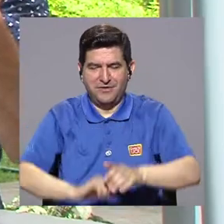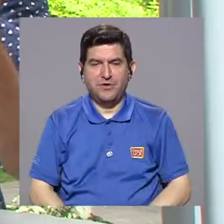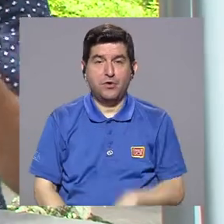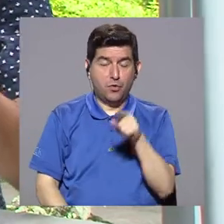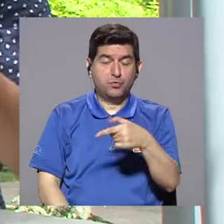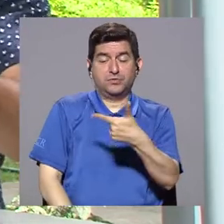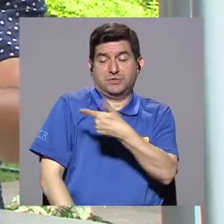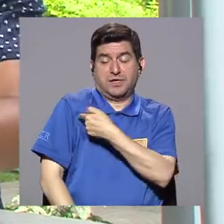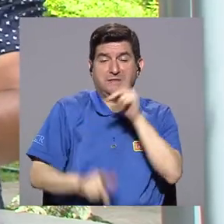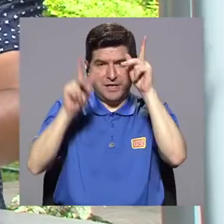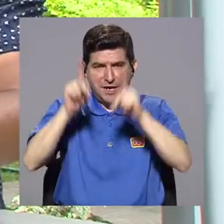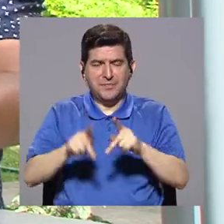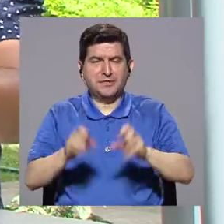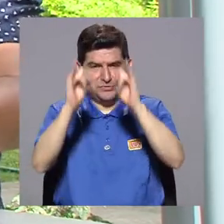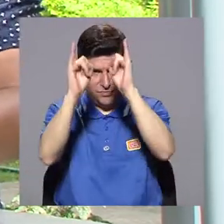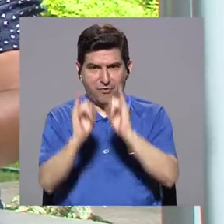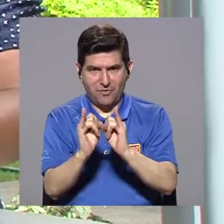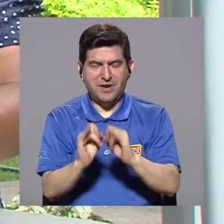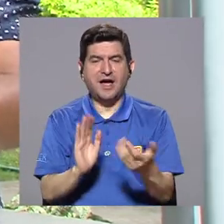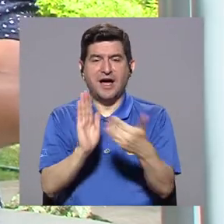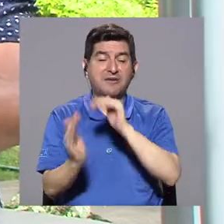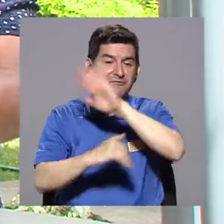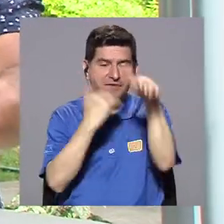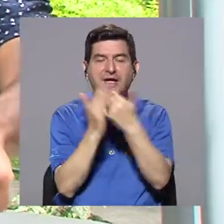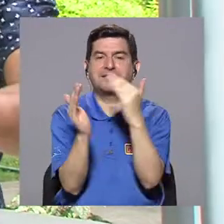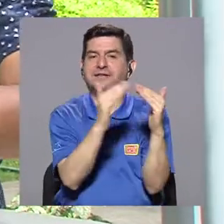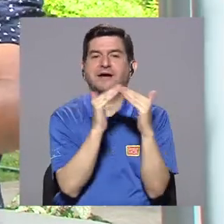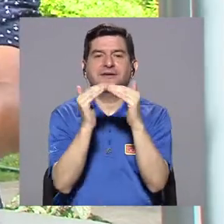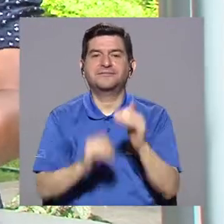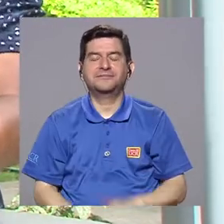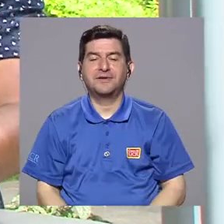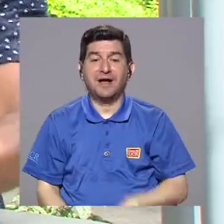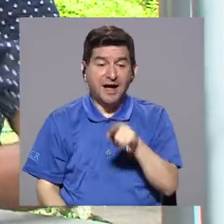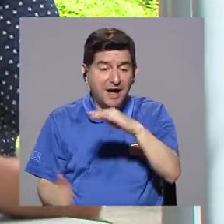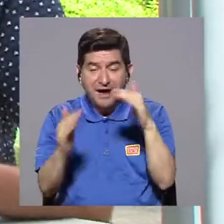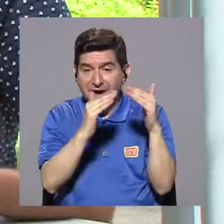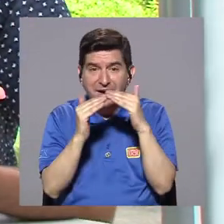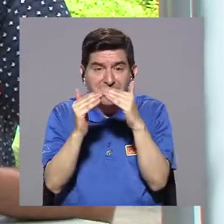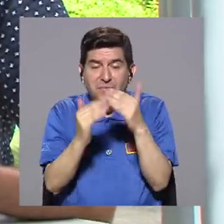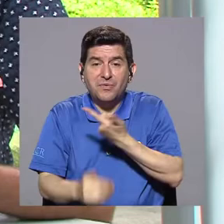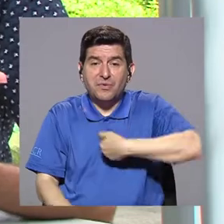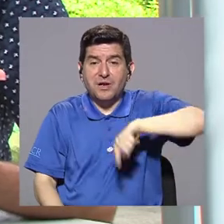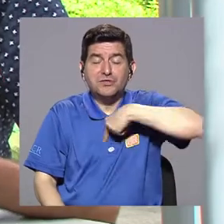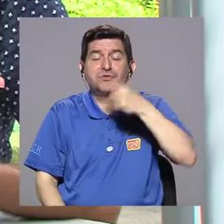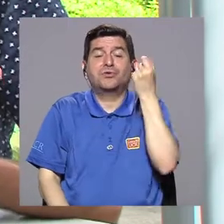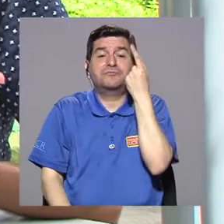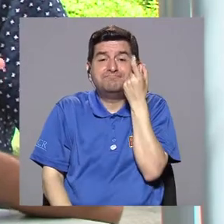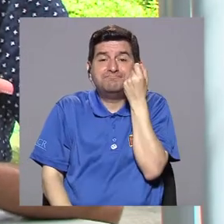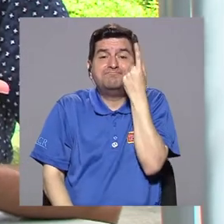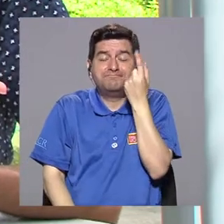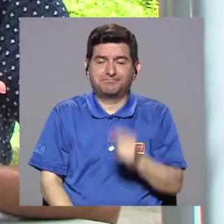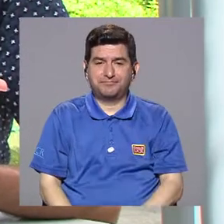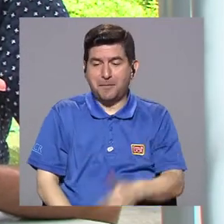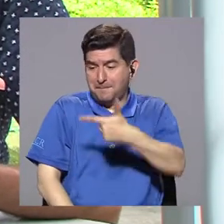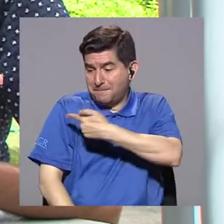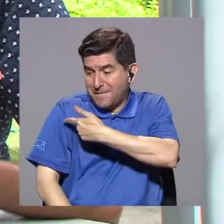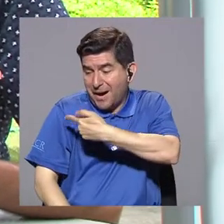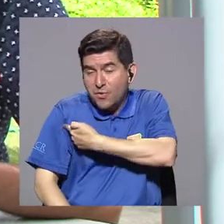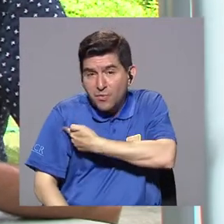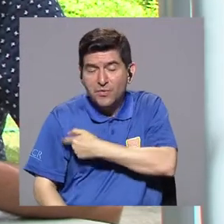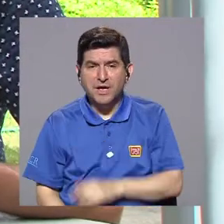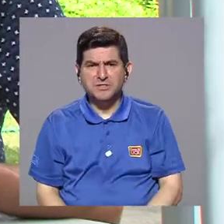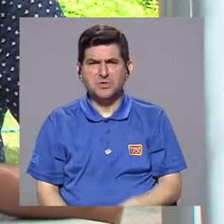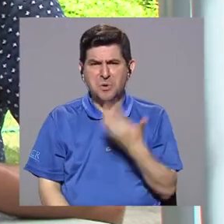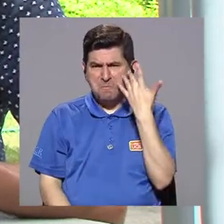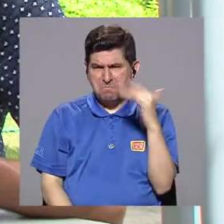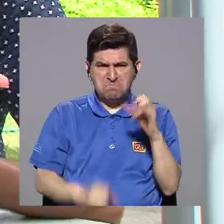solidario además. Cuando usted vacuna a una persona individualmente, está afectando a toda la población. Y eso es lo que la población, eso es lo que nosotros tenemos que entender. Que la